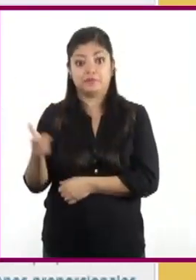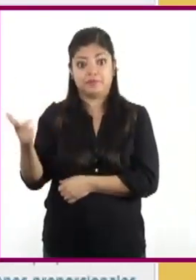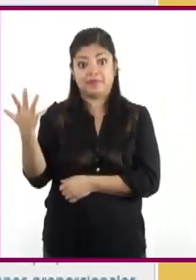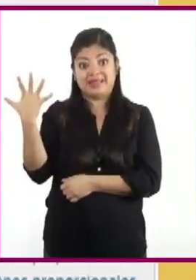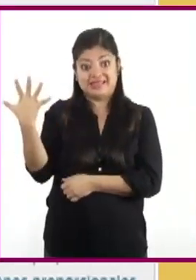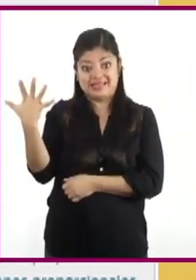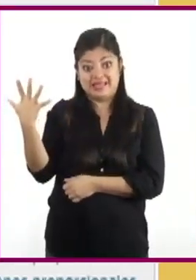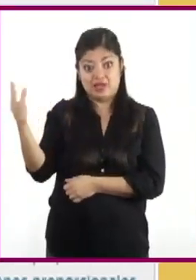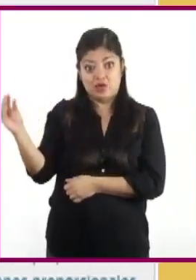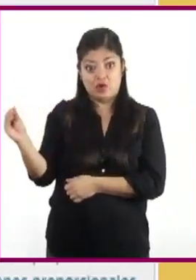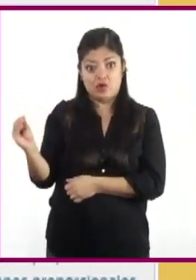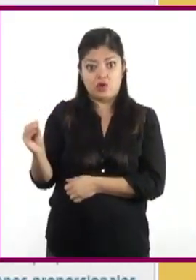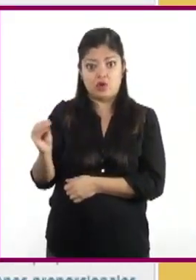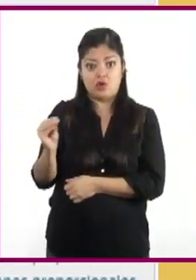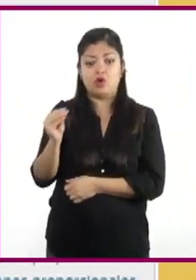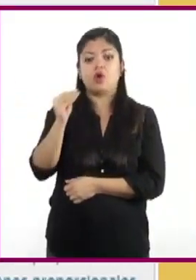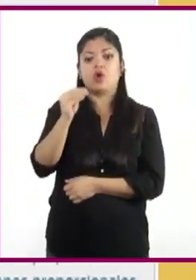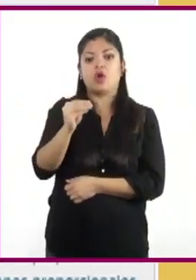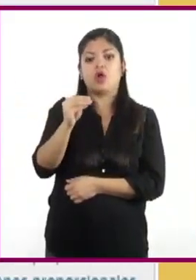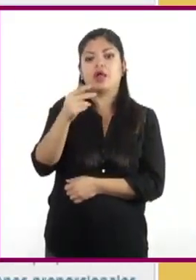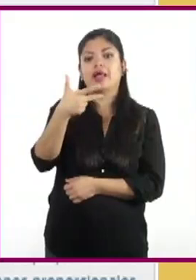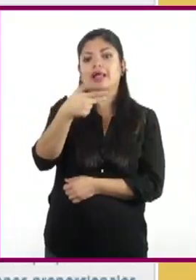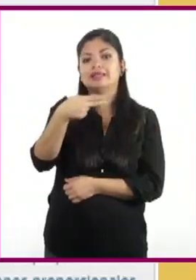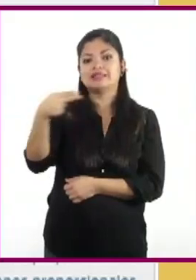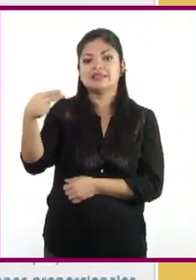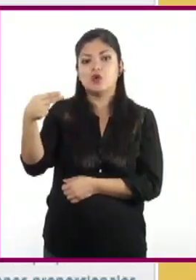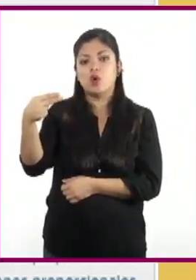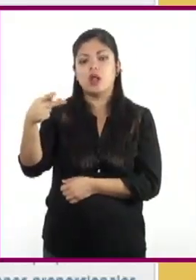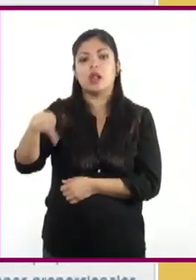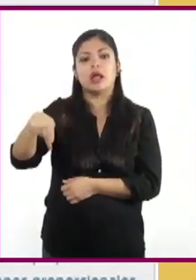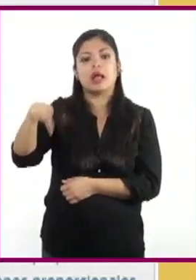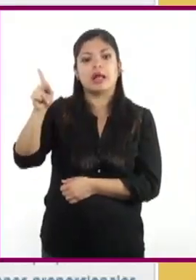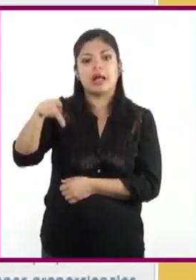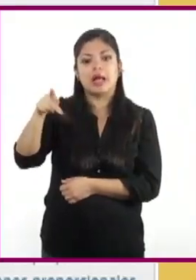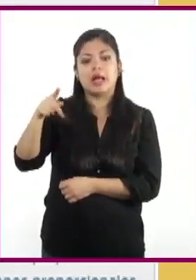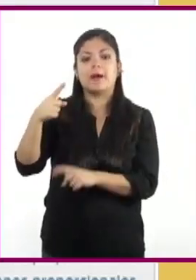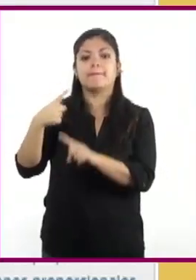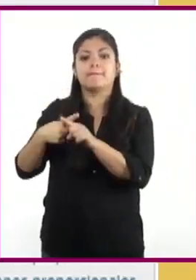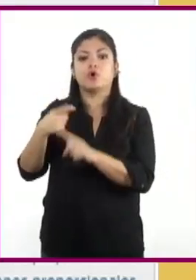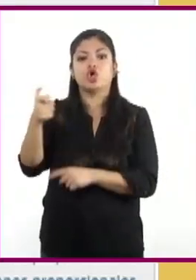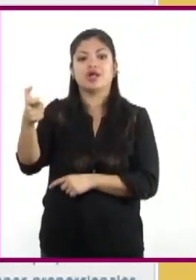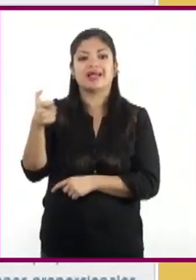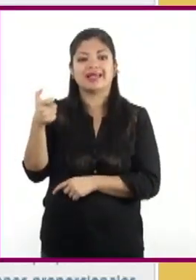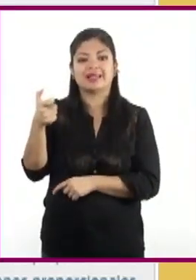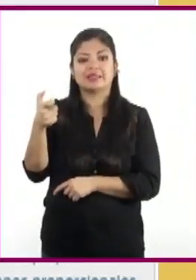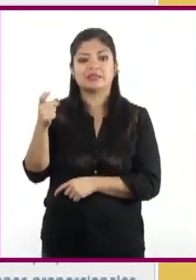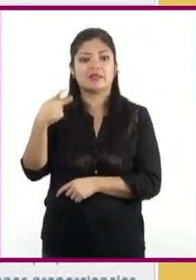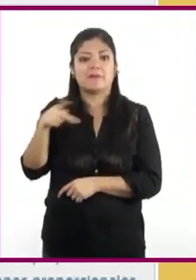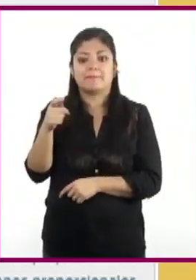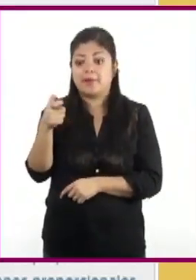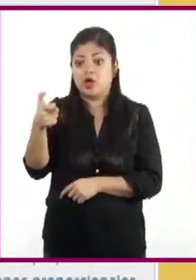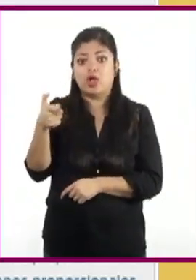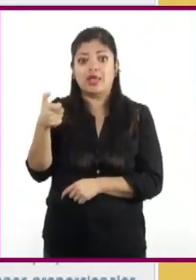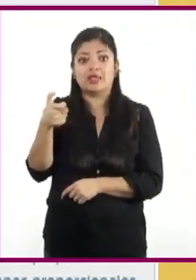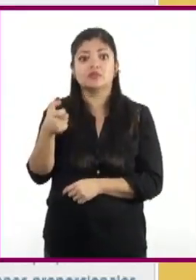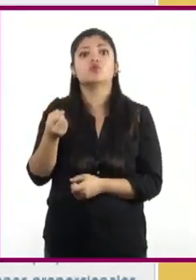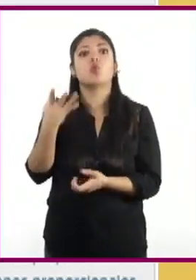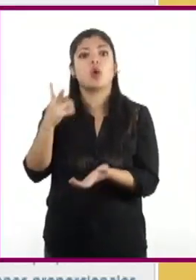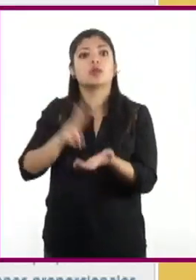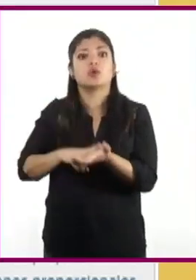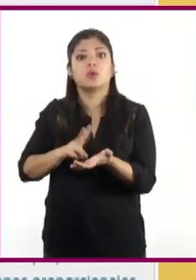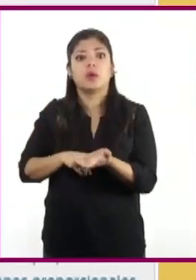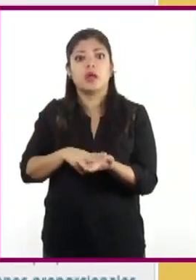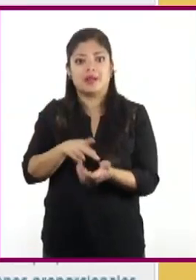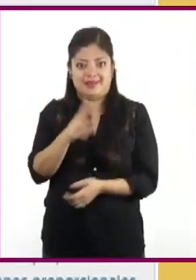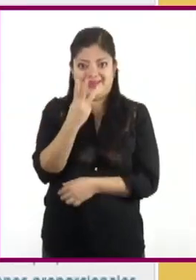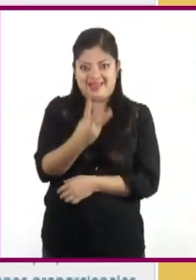5 es igual a k por x, pero x en este caso vale 3.